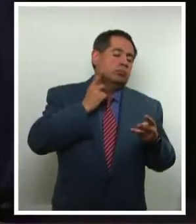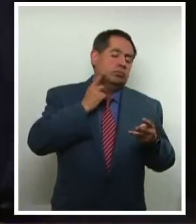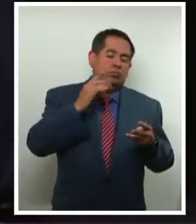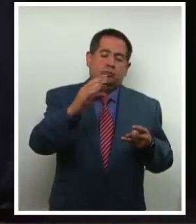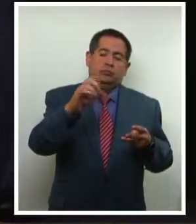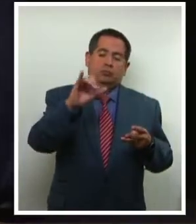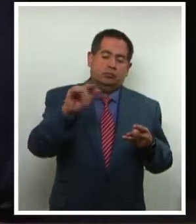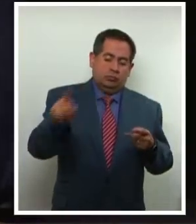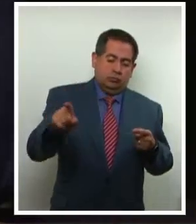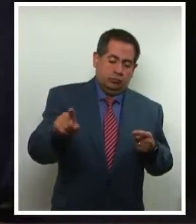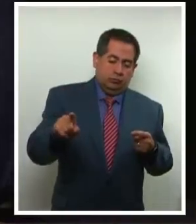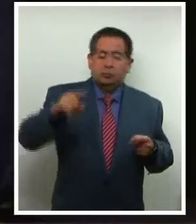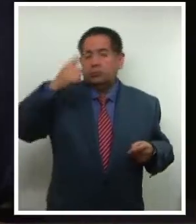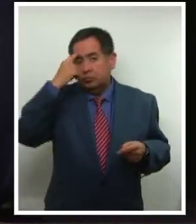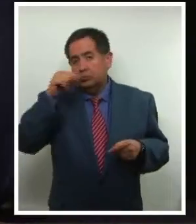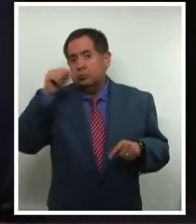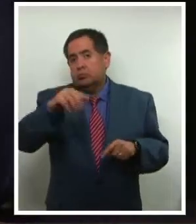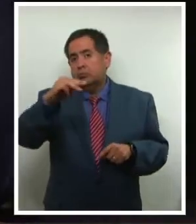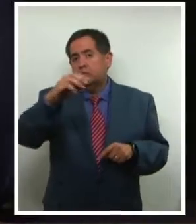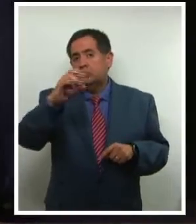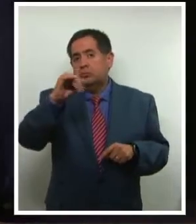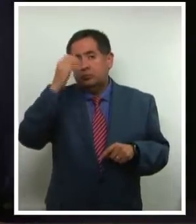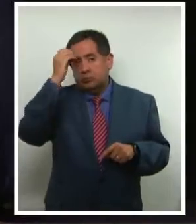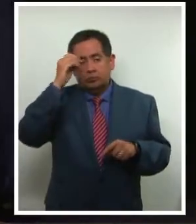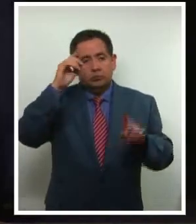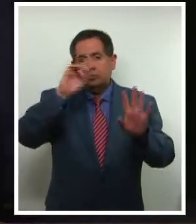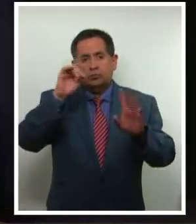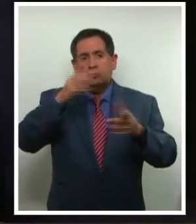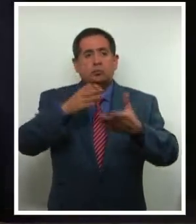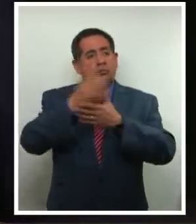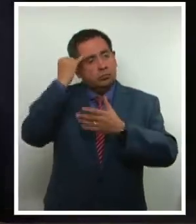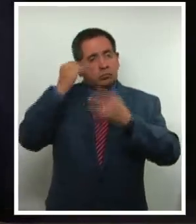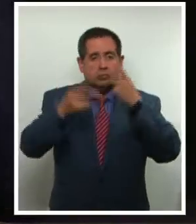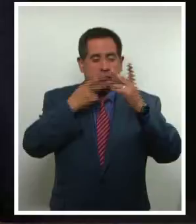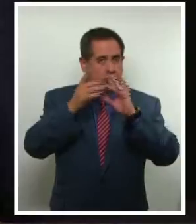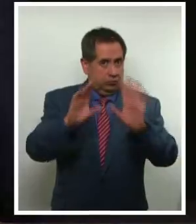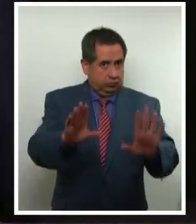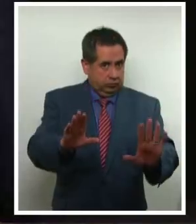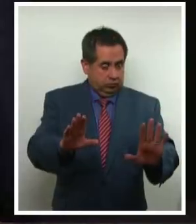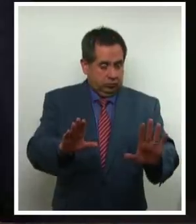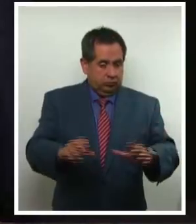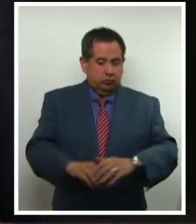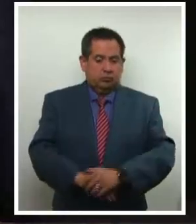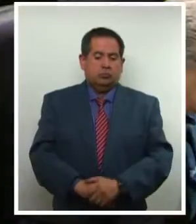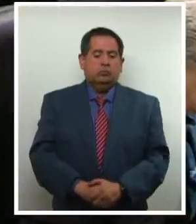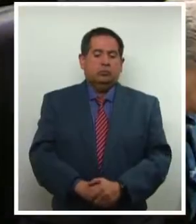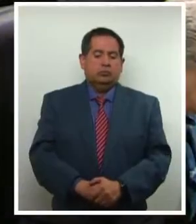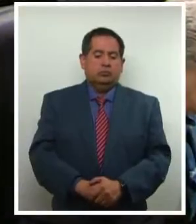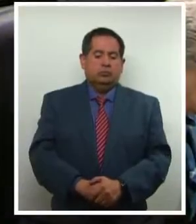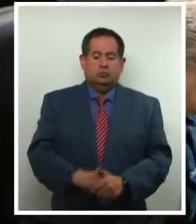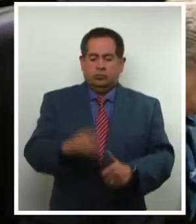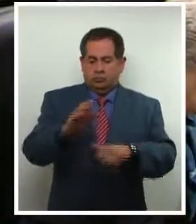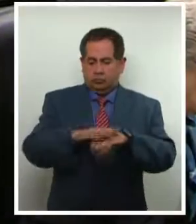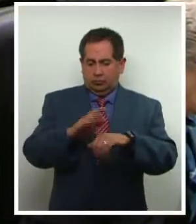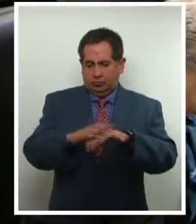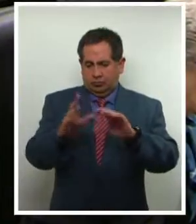Romero. En mociones, por favor, no en intervenciones. Una